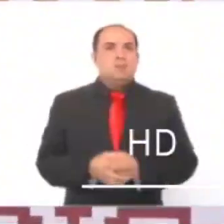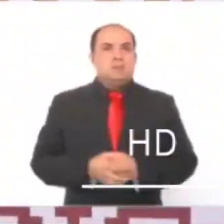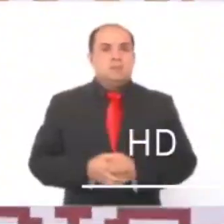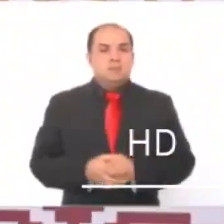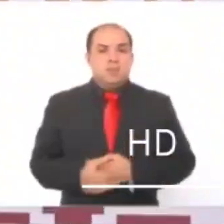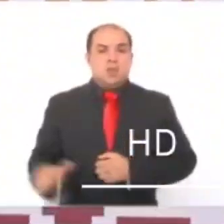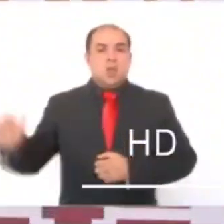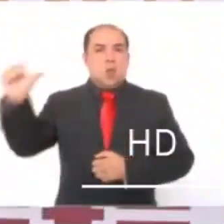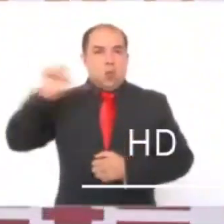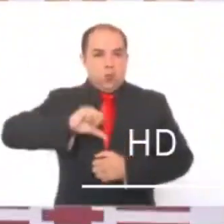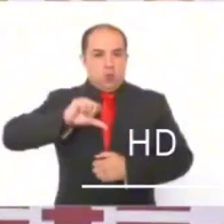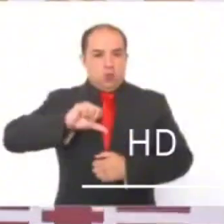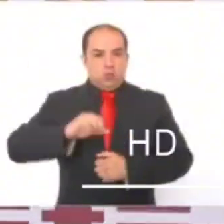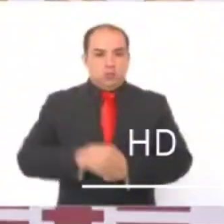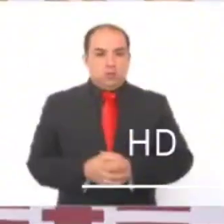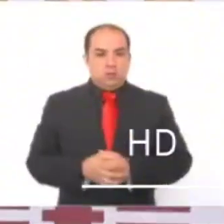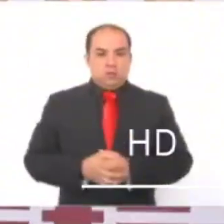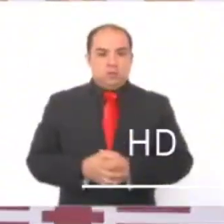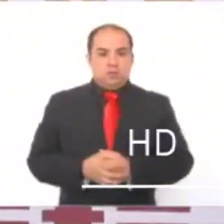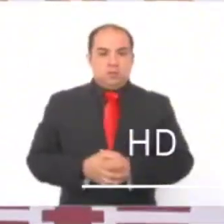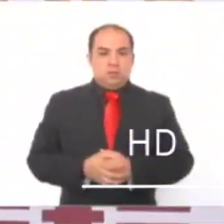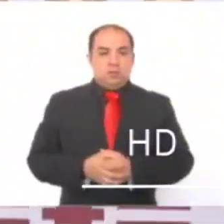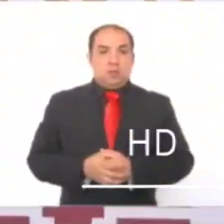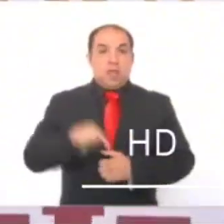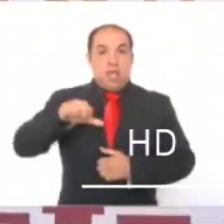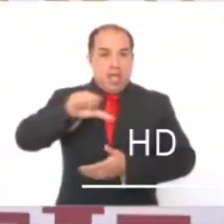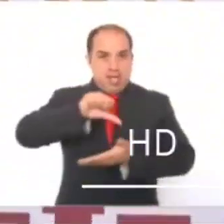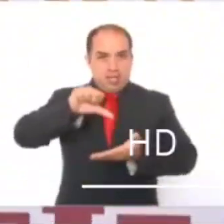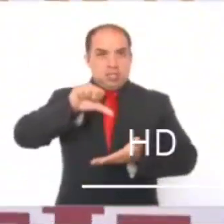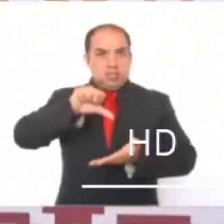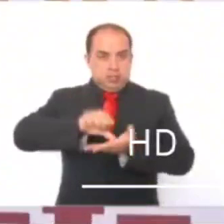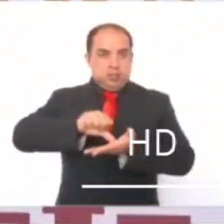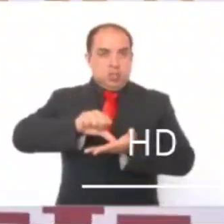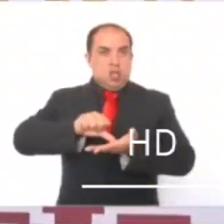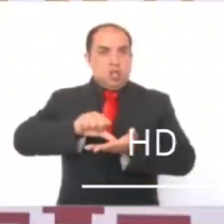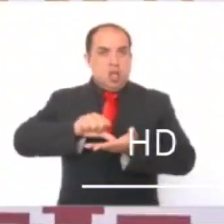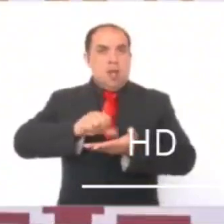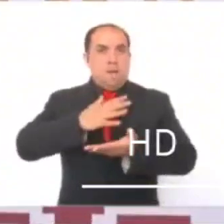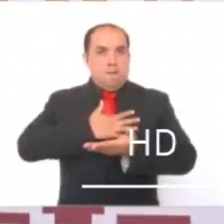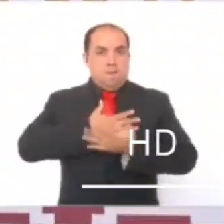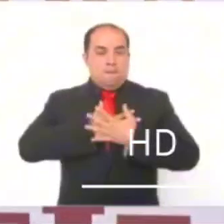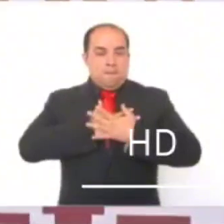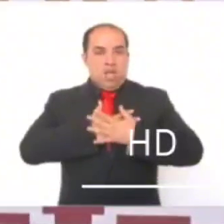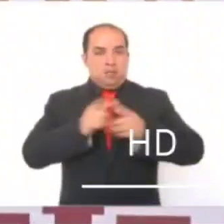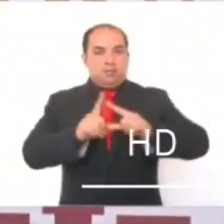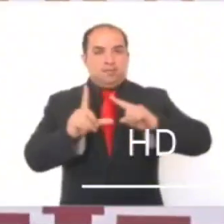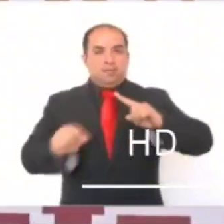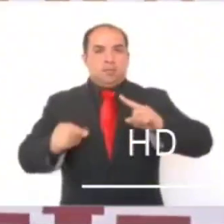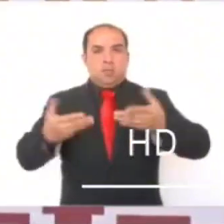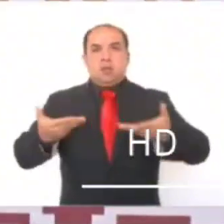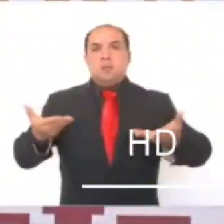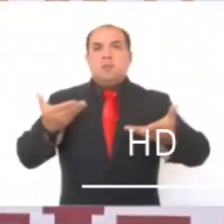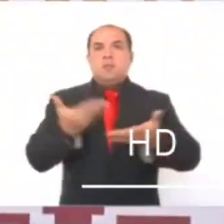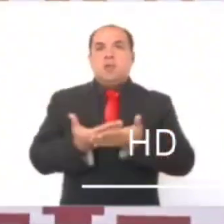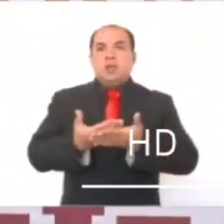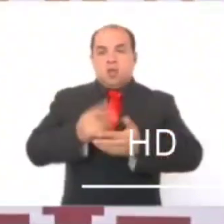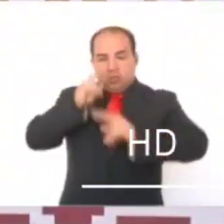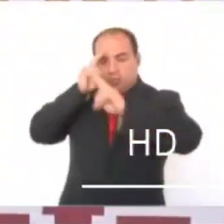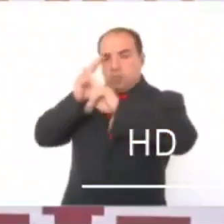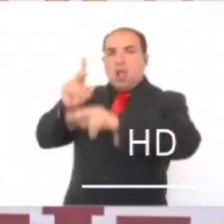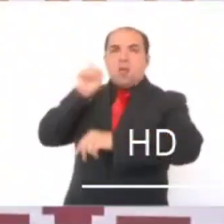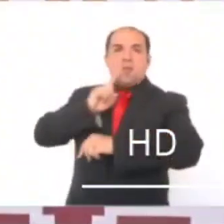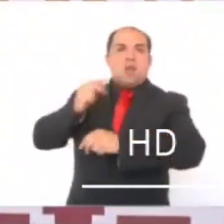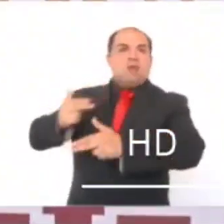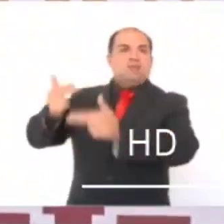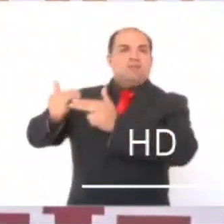El día de hoy, en el corazón de mi amado país, me presento honrando a mis ancestras,